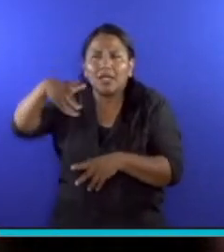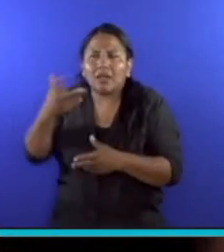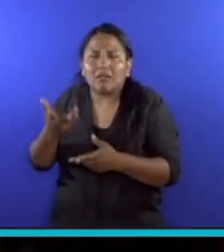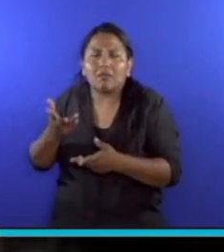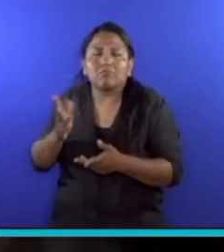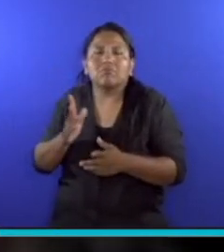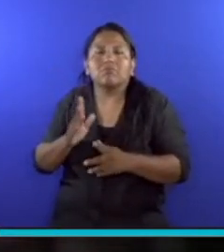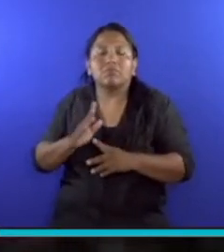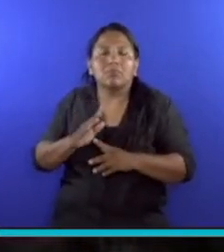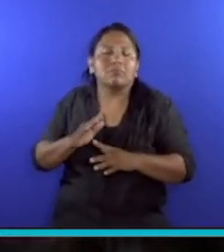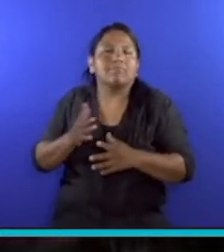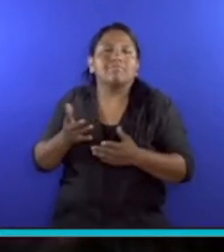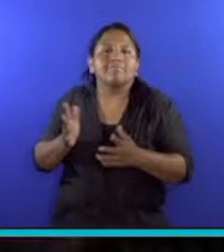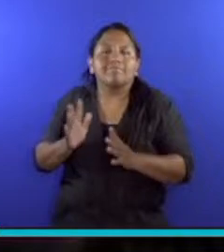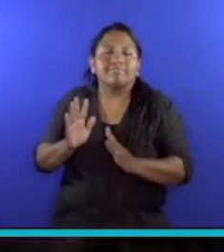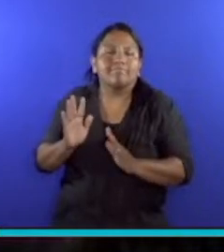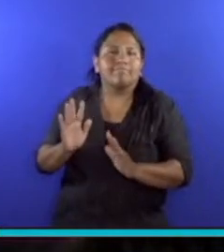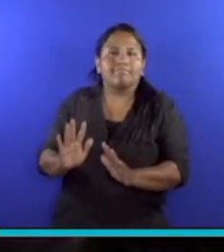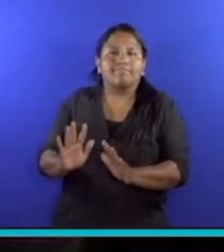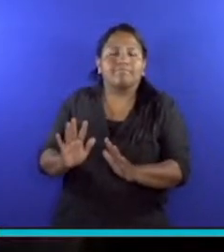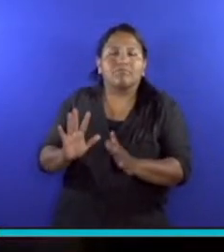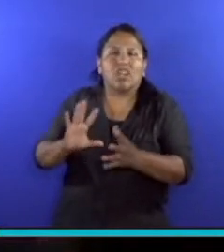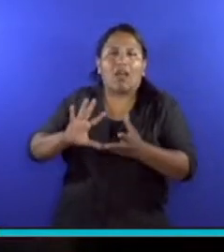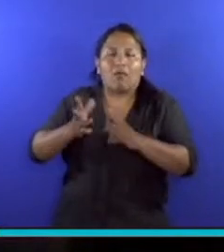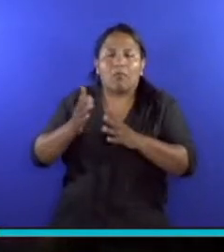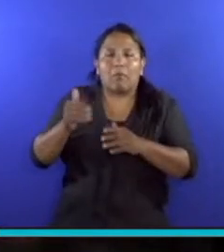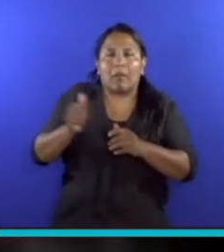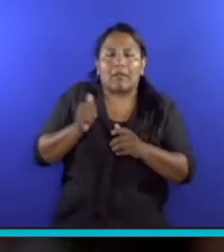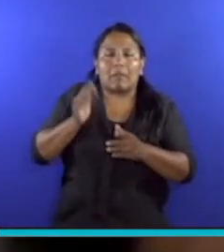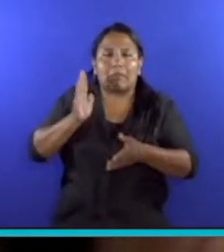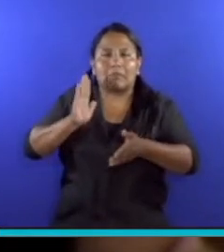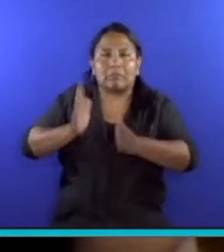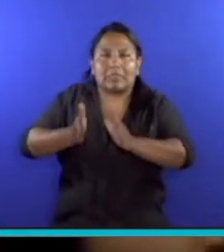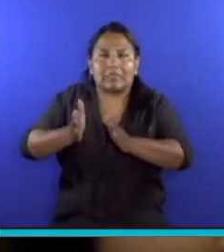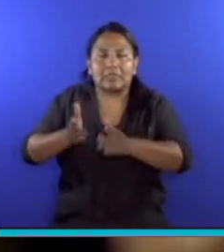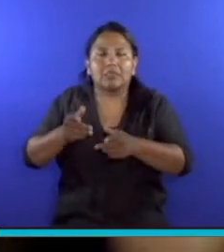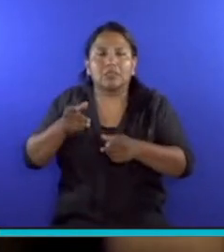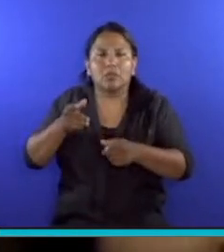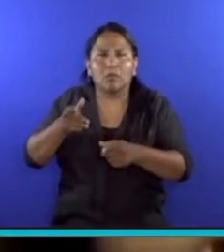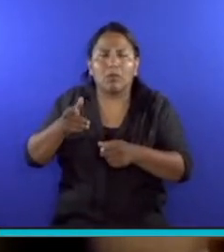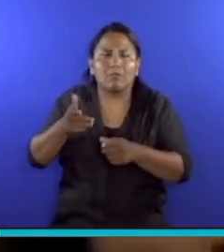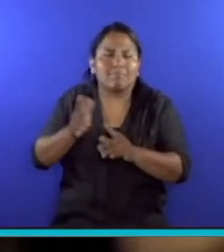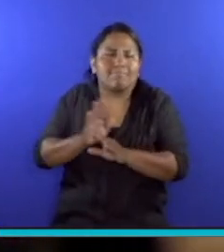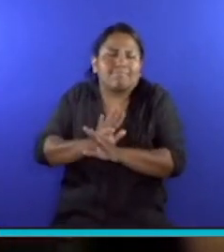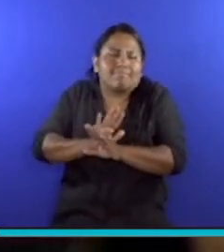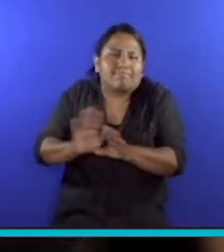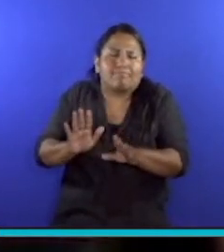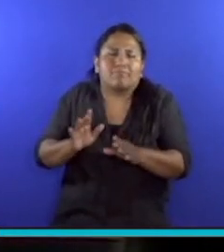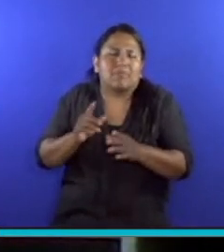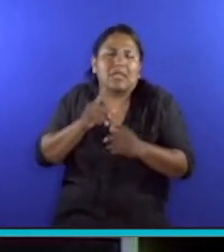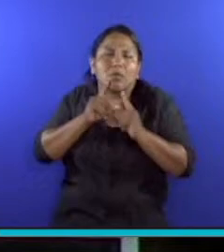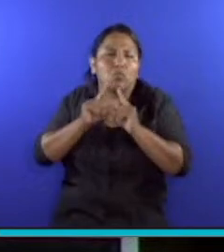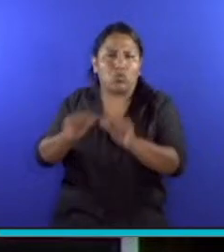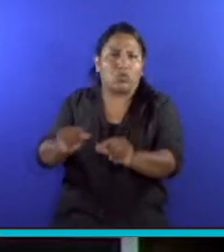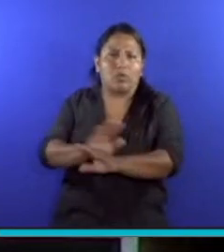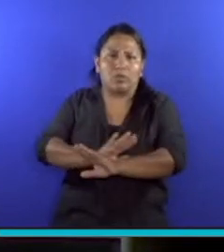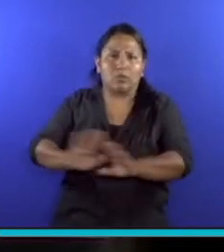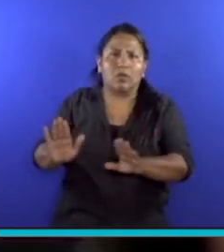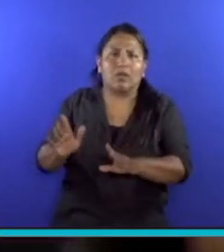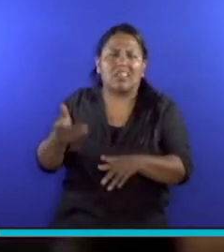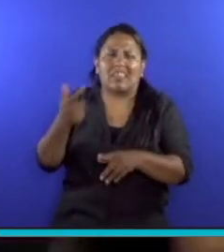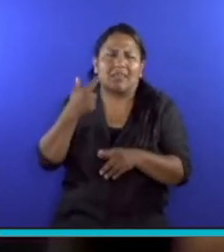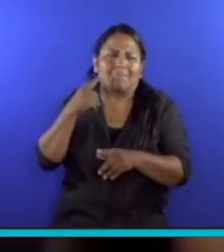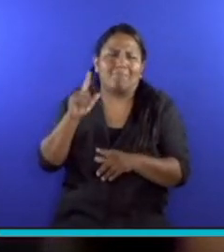un operativo represivo que es absolutamente repudiable y que no tiene precedentes y que